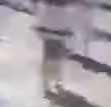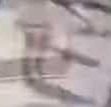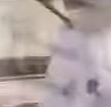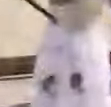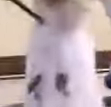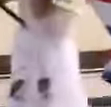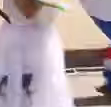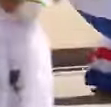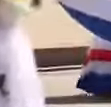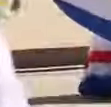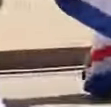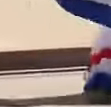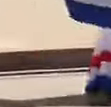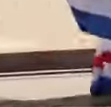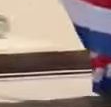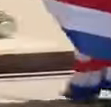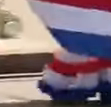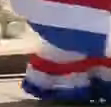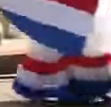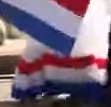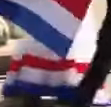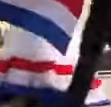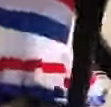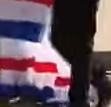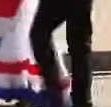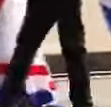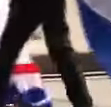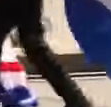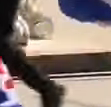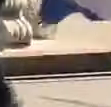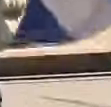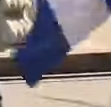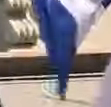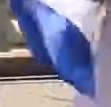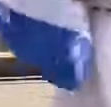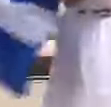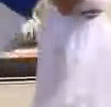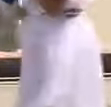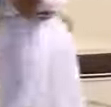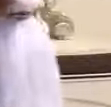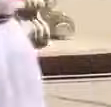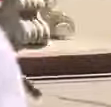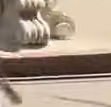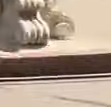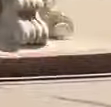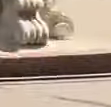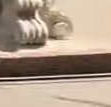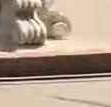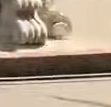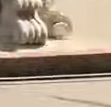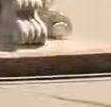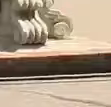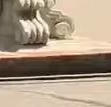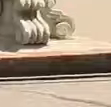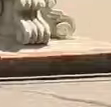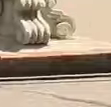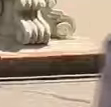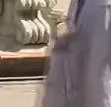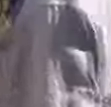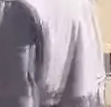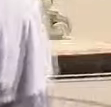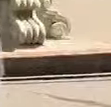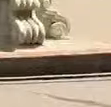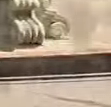Lupita, de Don Mario Tactic, sanjuanero de pura cepa. Agradecemos